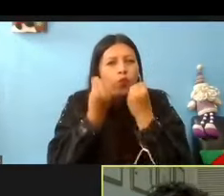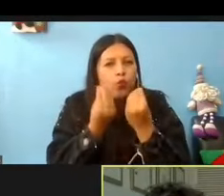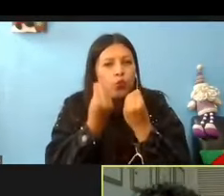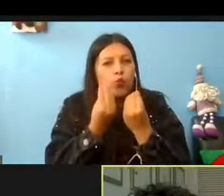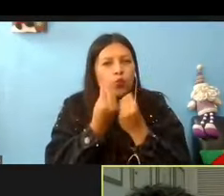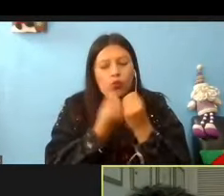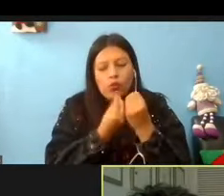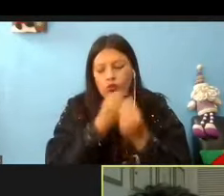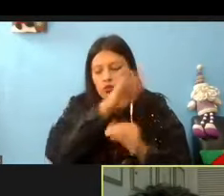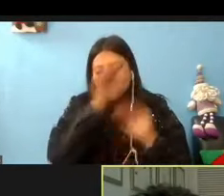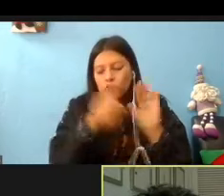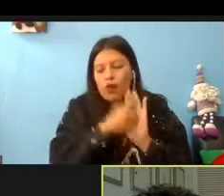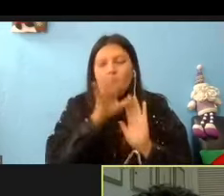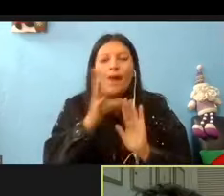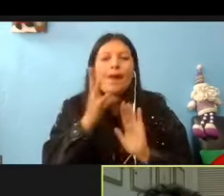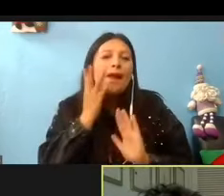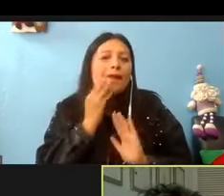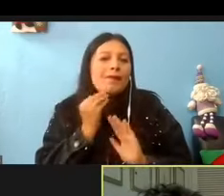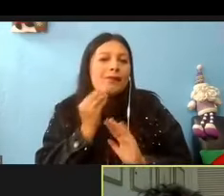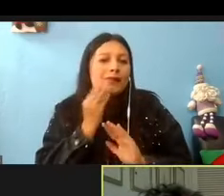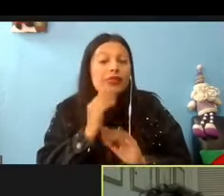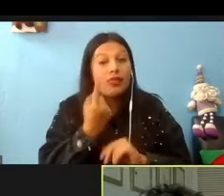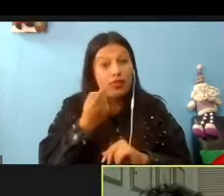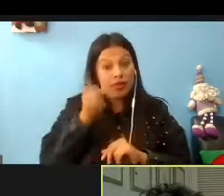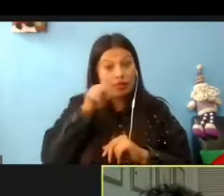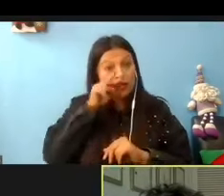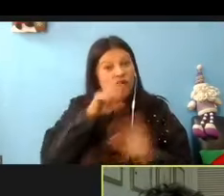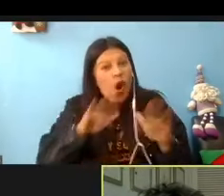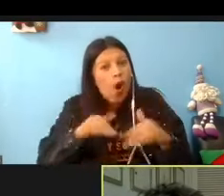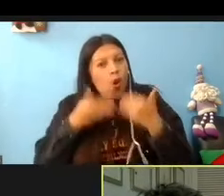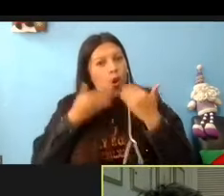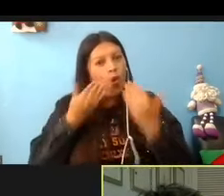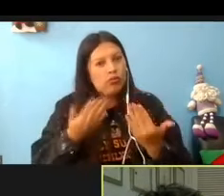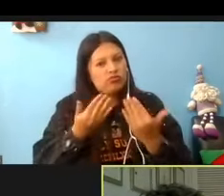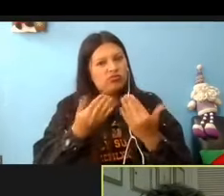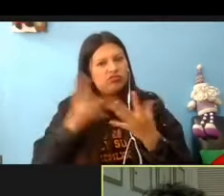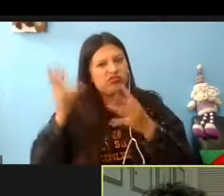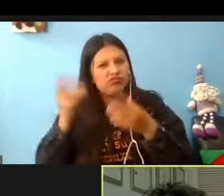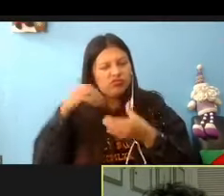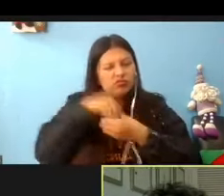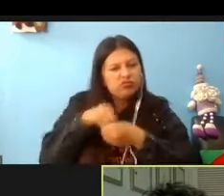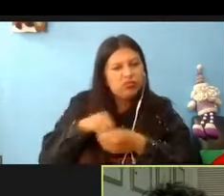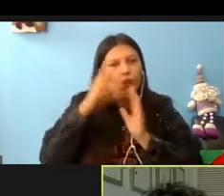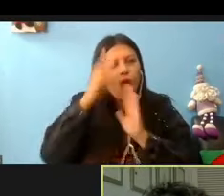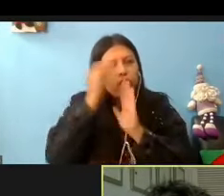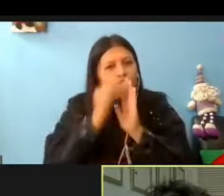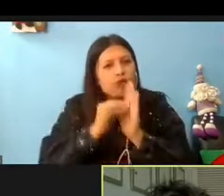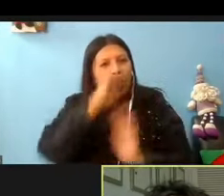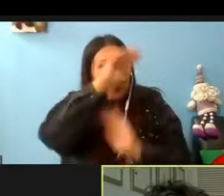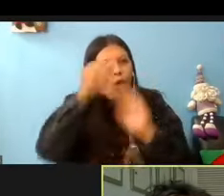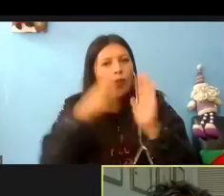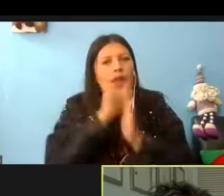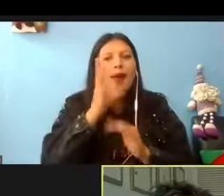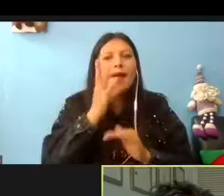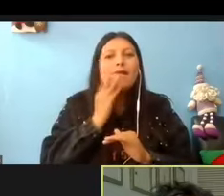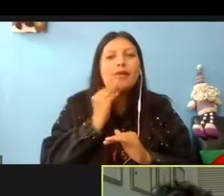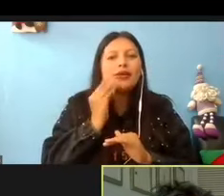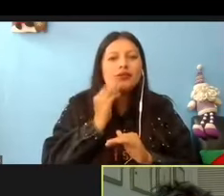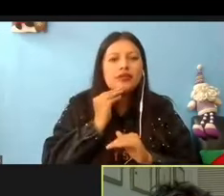de todas las experiencias, pero también vimos cómo se configuran en todas estas